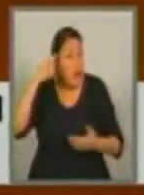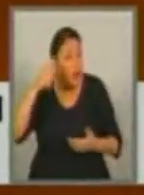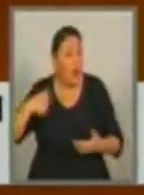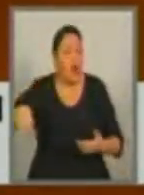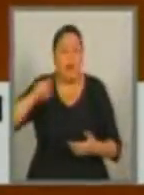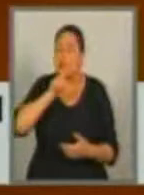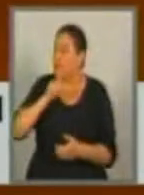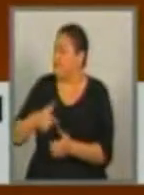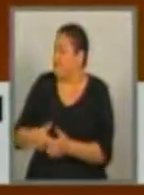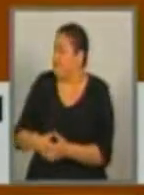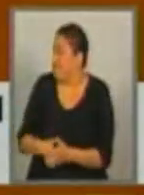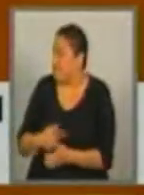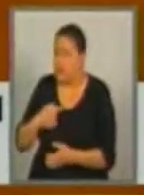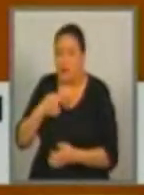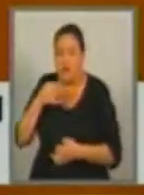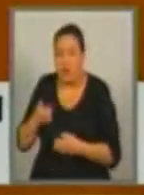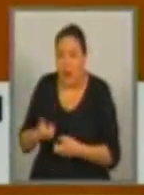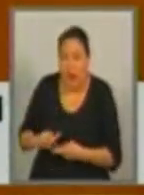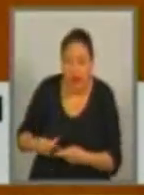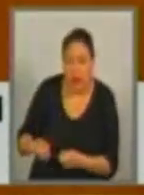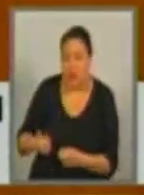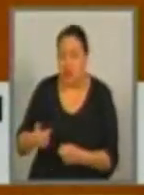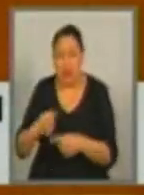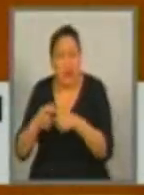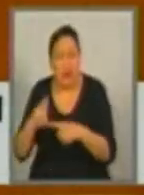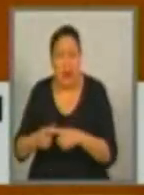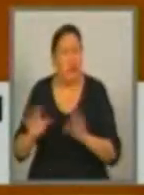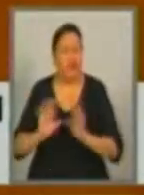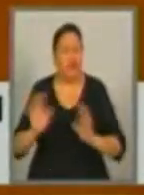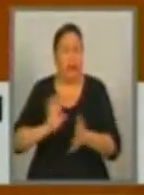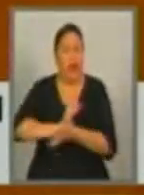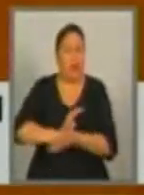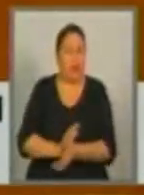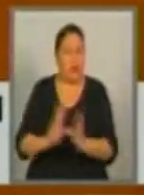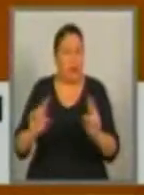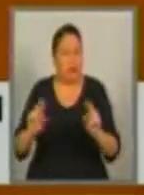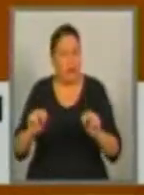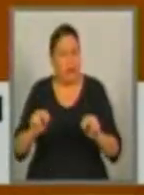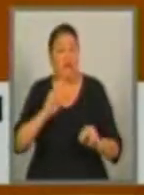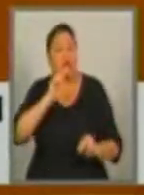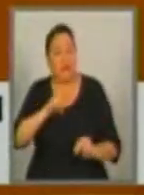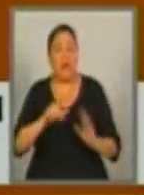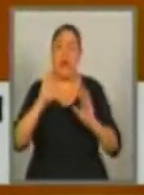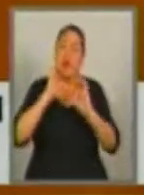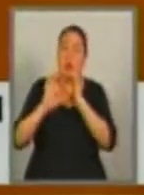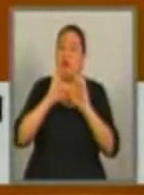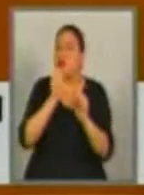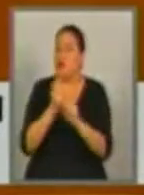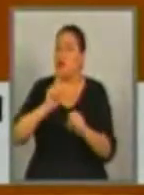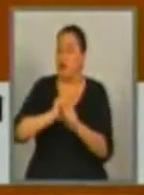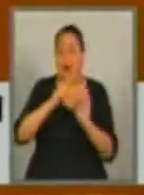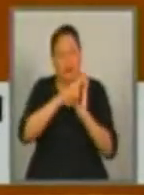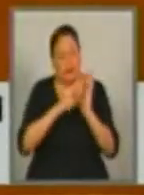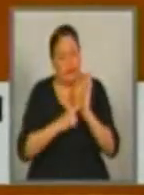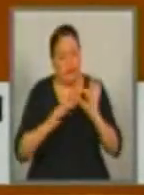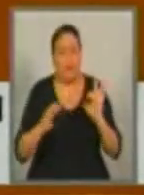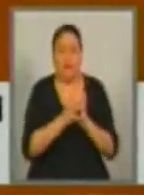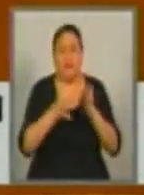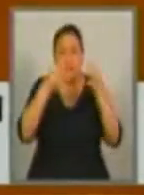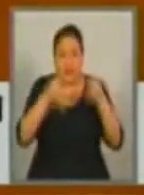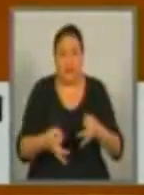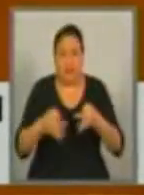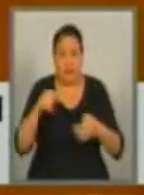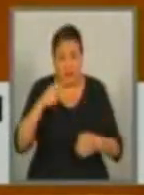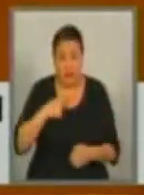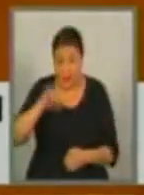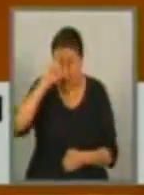o discriminatoria. Plantea la sujeción del gasto público en materia de comunicación social a principios rectores